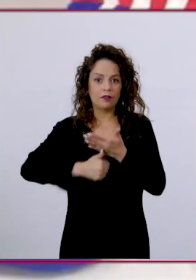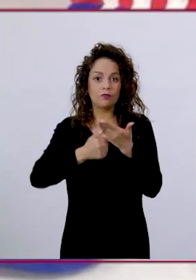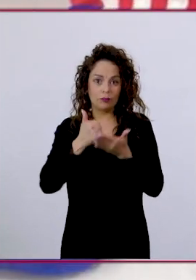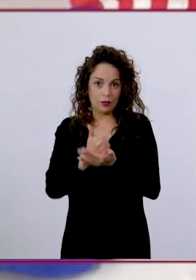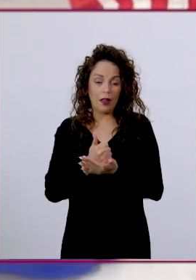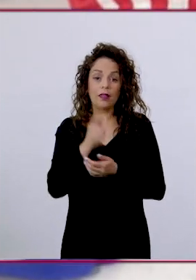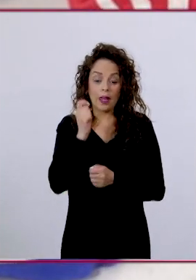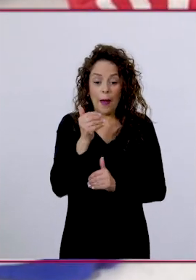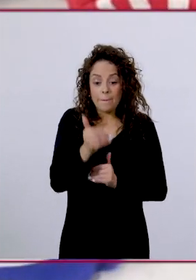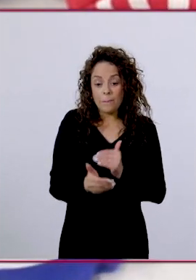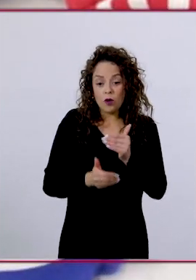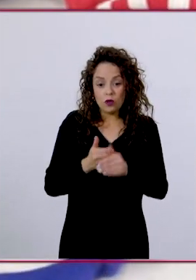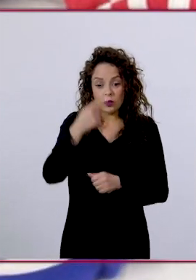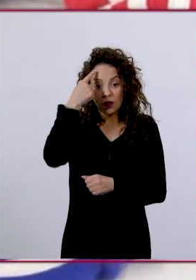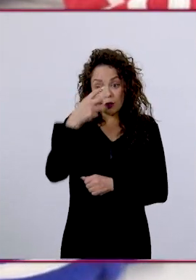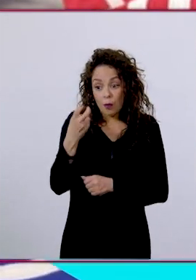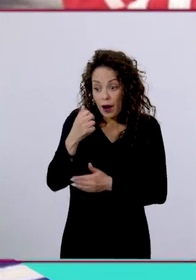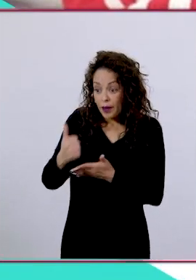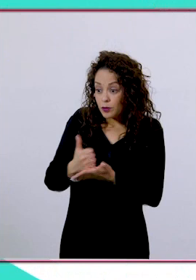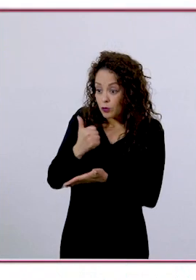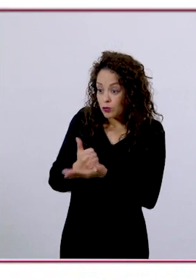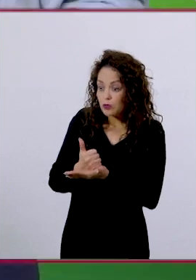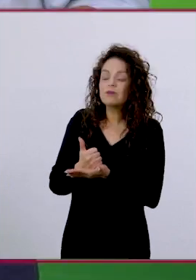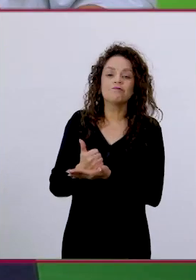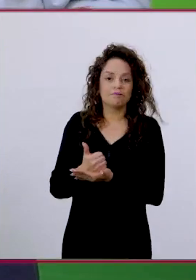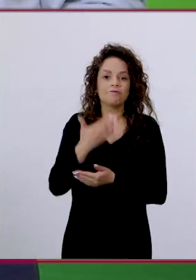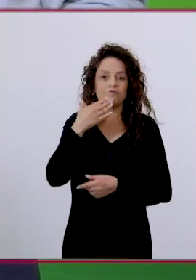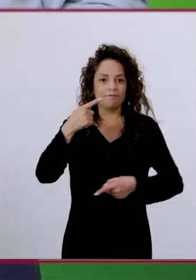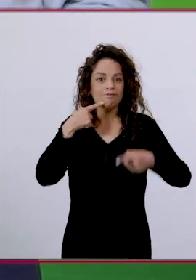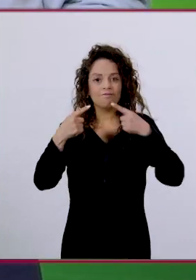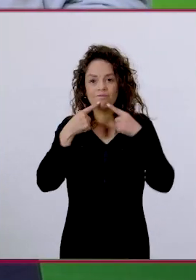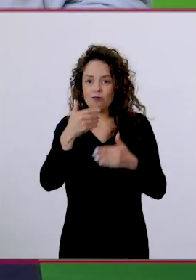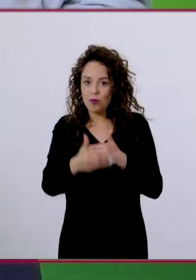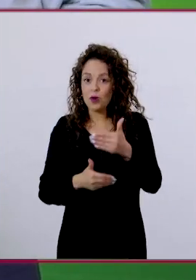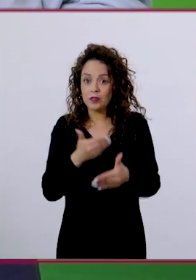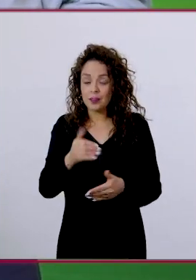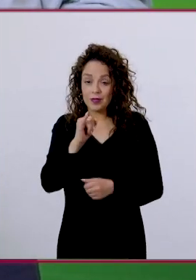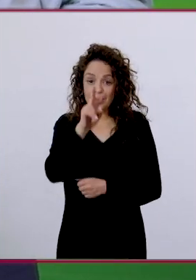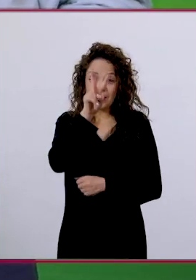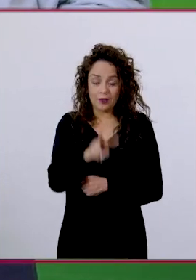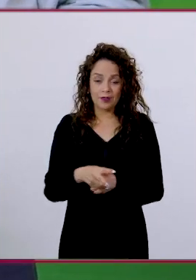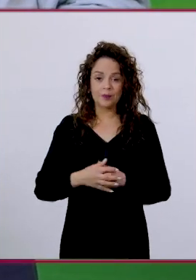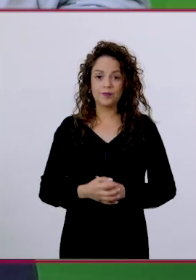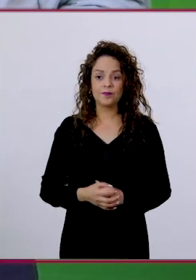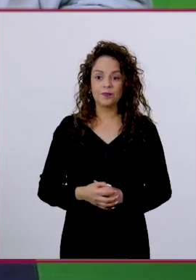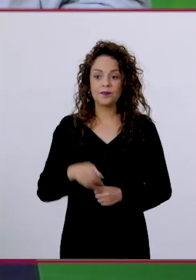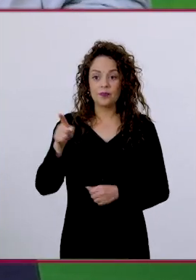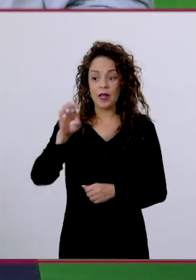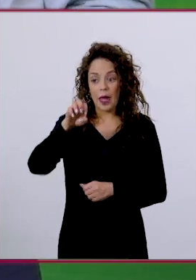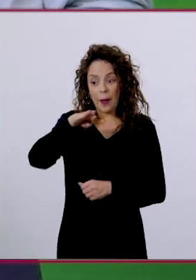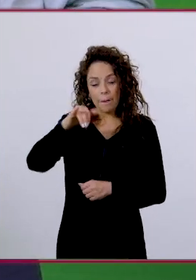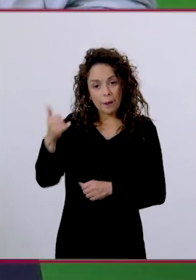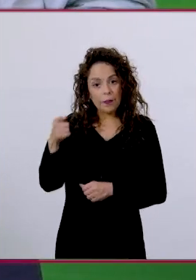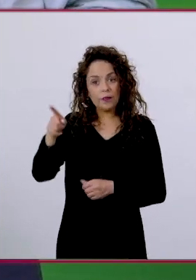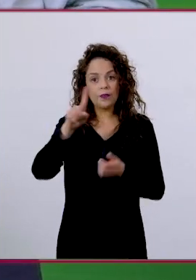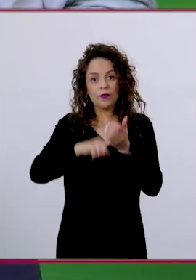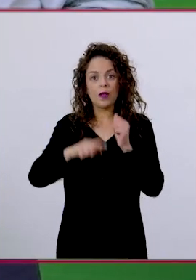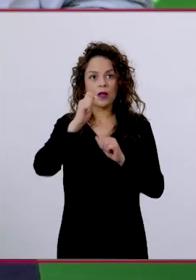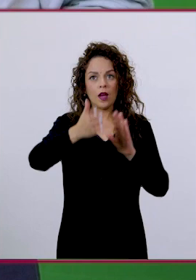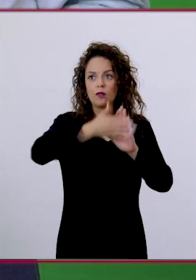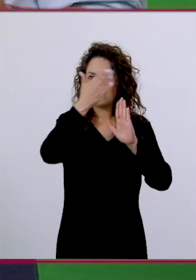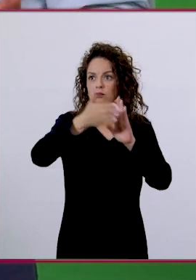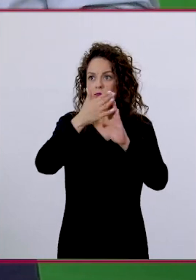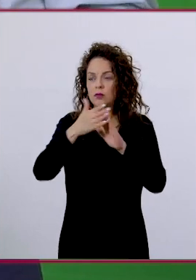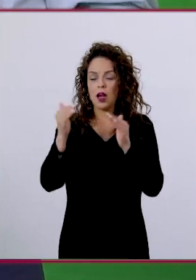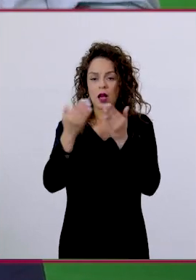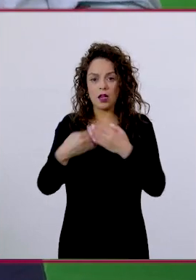de los procesos de urbanización desmedida. Es evidente que la labor comunitaria realizada por Eli para la reconstrucción de las viviendas en